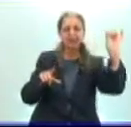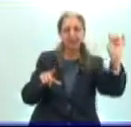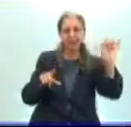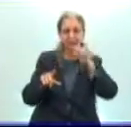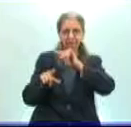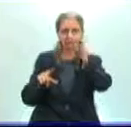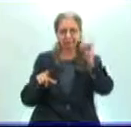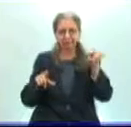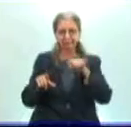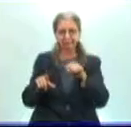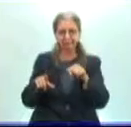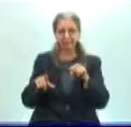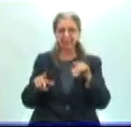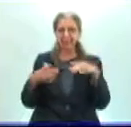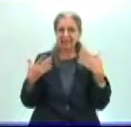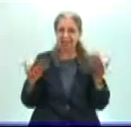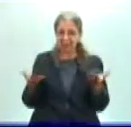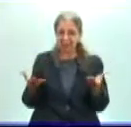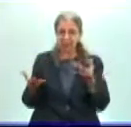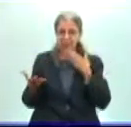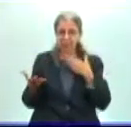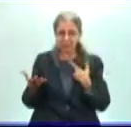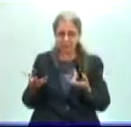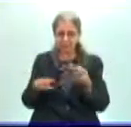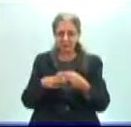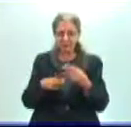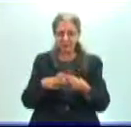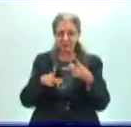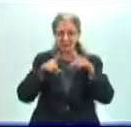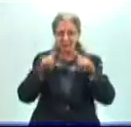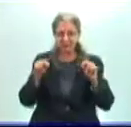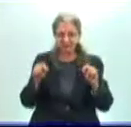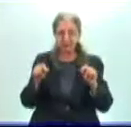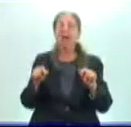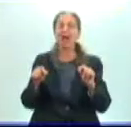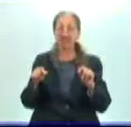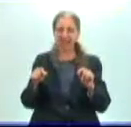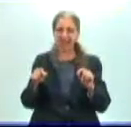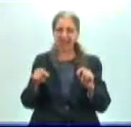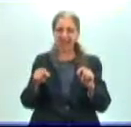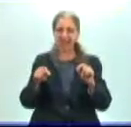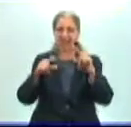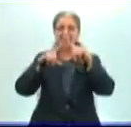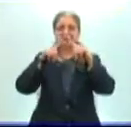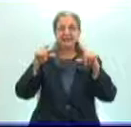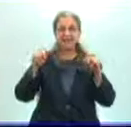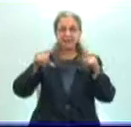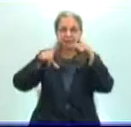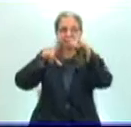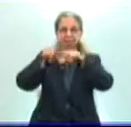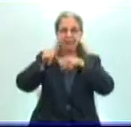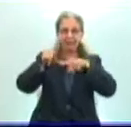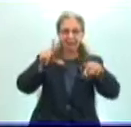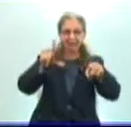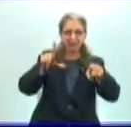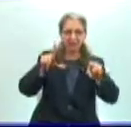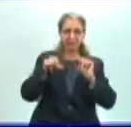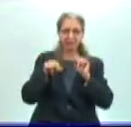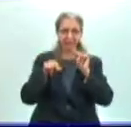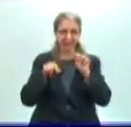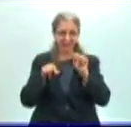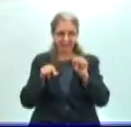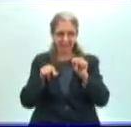se forma es un triángulo rectángulo. Y en un triángulo rectángulo, sus